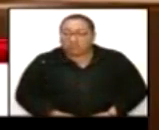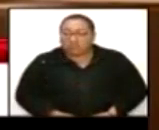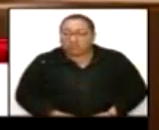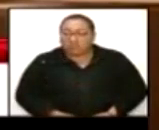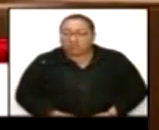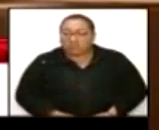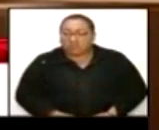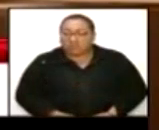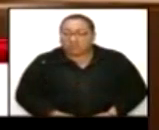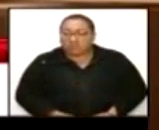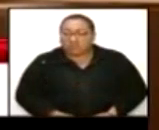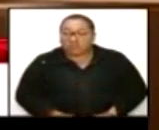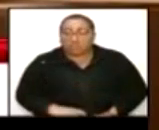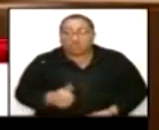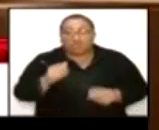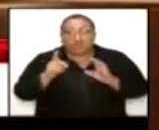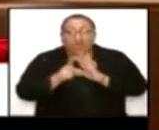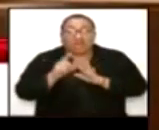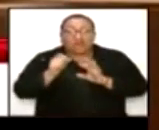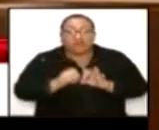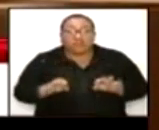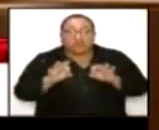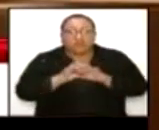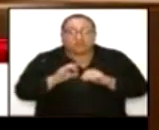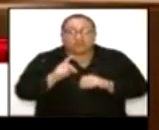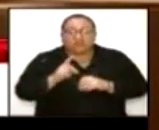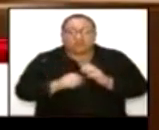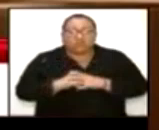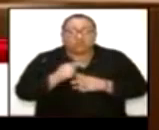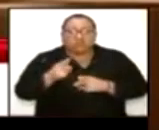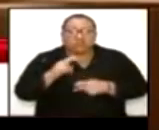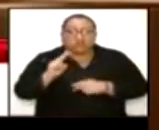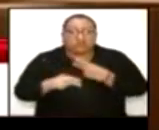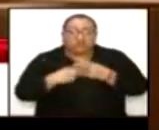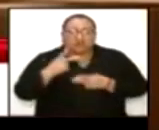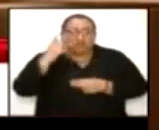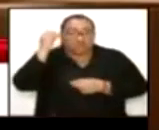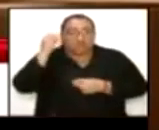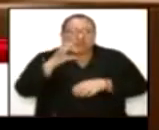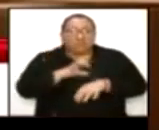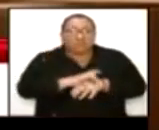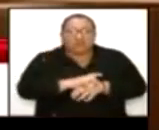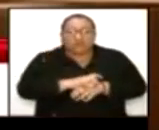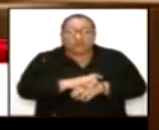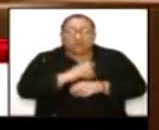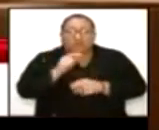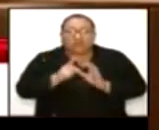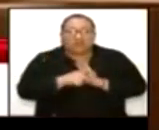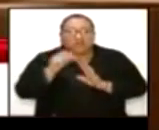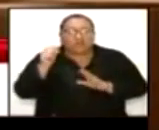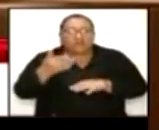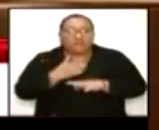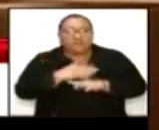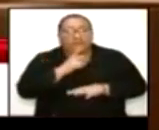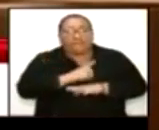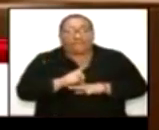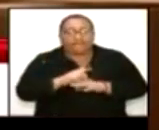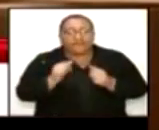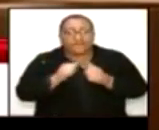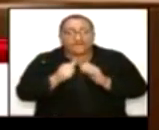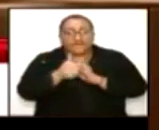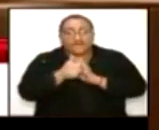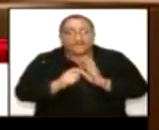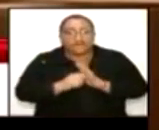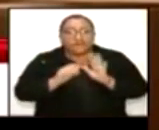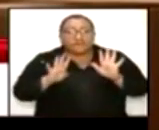Otro derecho que considero relevante mencionar es el derecho a una segunda opinión médica. Este derecho ha sido desarrollado en el